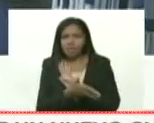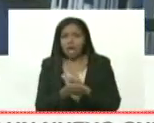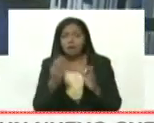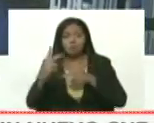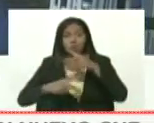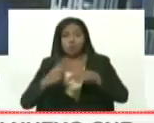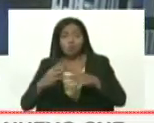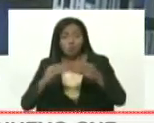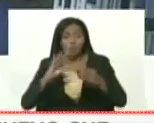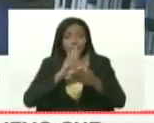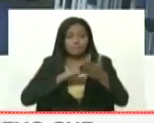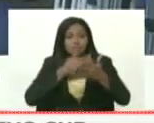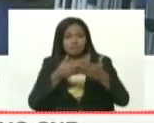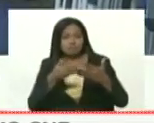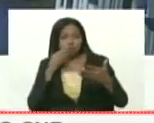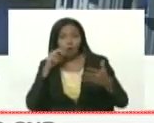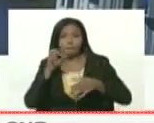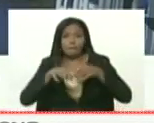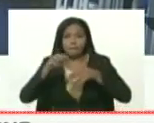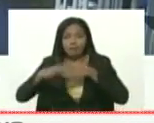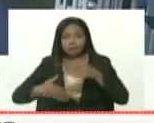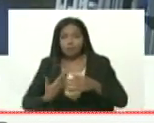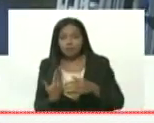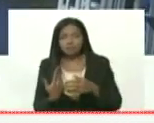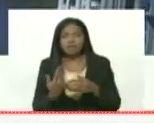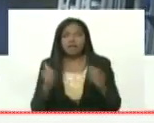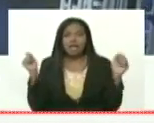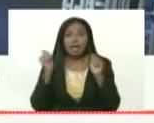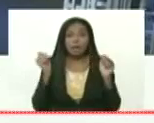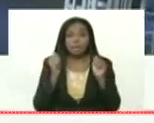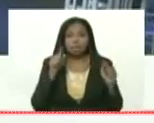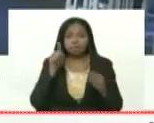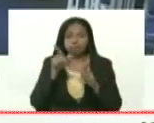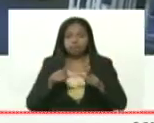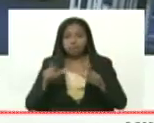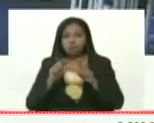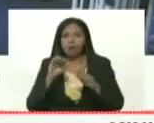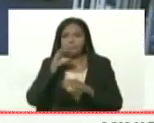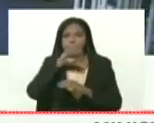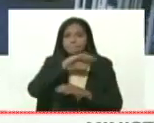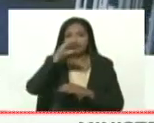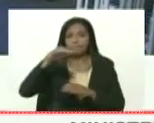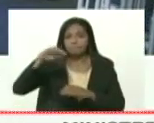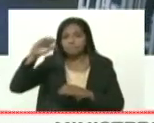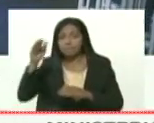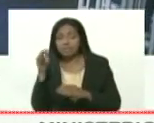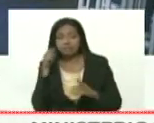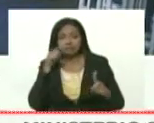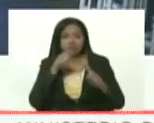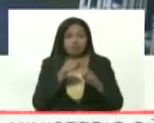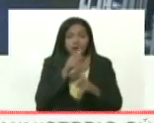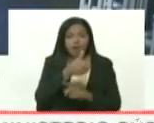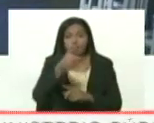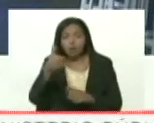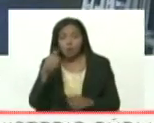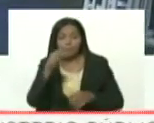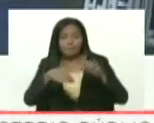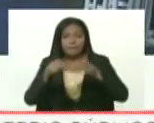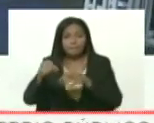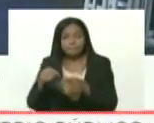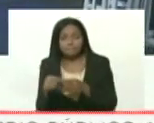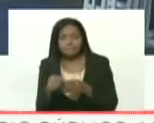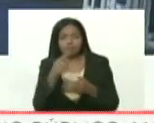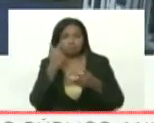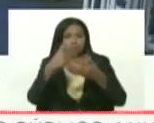de planificación y manejo de cultivos en el páramo. Esto es un proyecto piloto observatorio. Se hace el seguimiento a cada una de las siembras, en el caso de